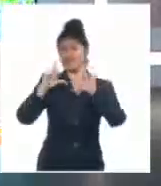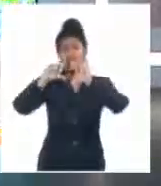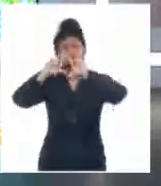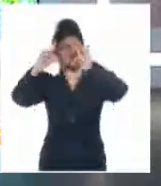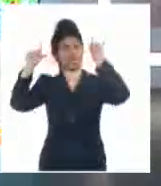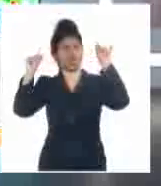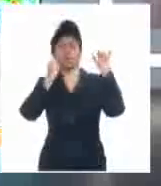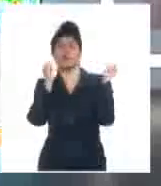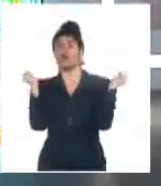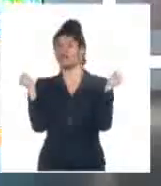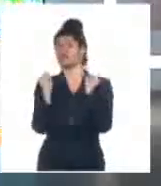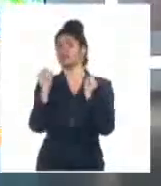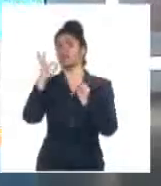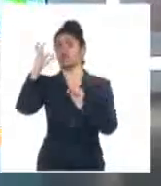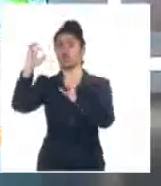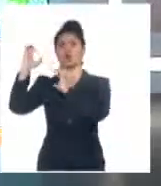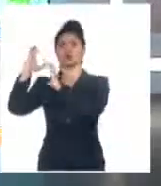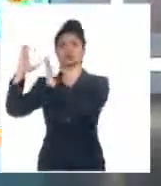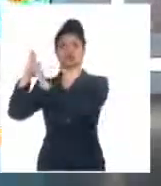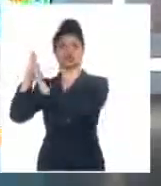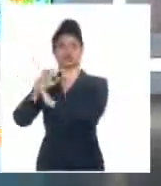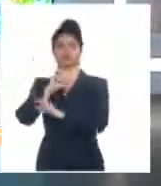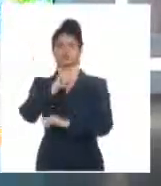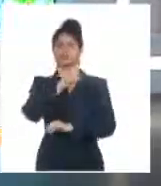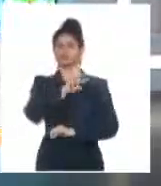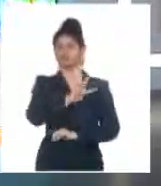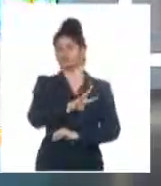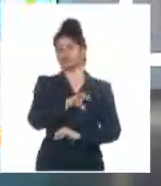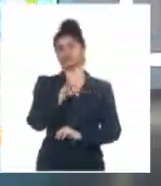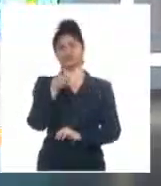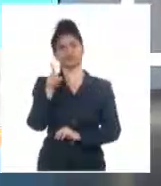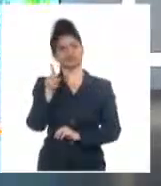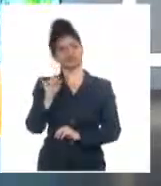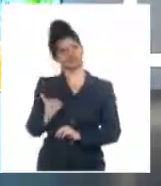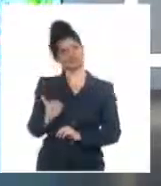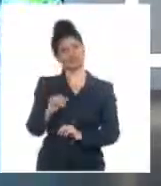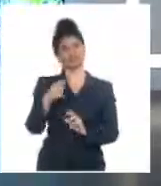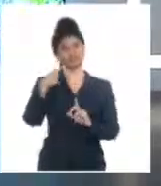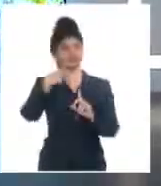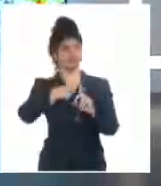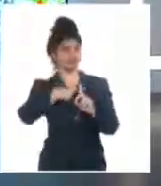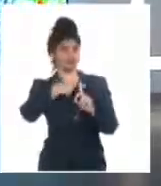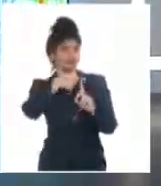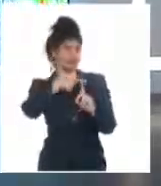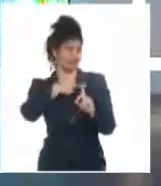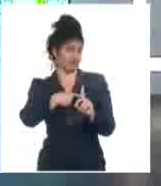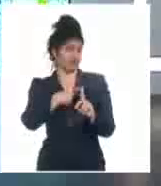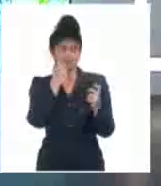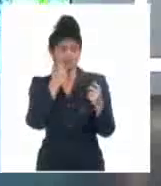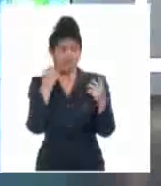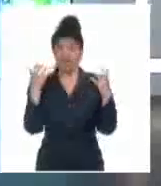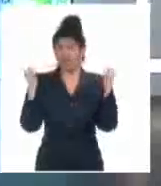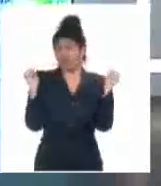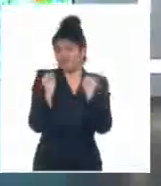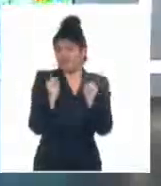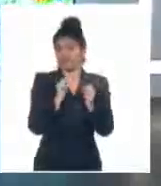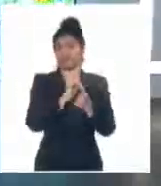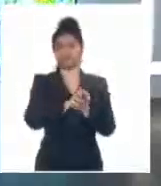con temperaturas entre 13 y 16 grados Celsius, inferiores en algunos puntos, sobre todo de Matanzas, donde se